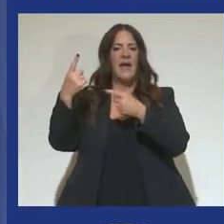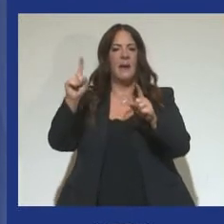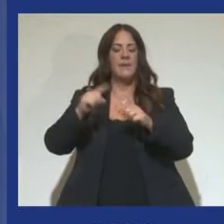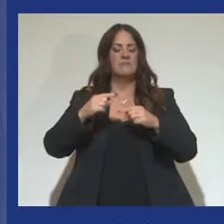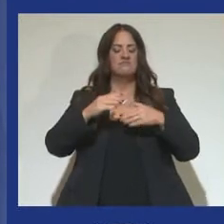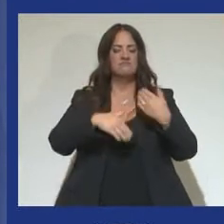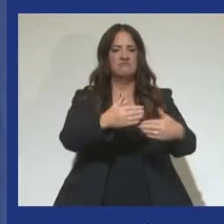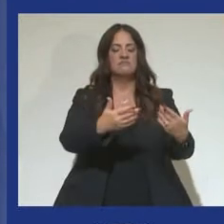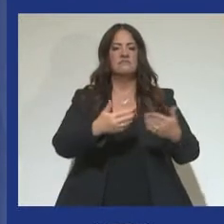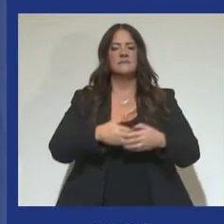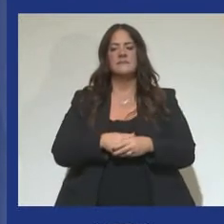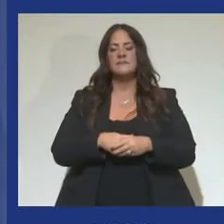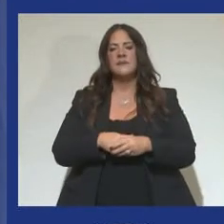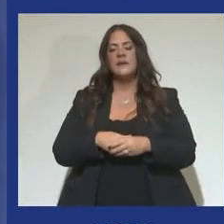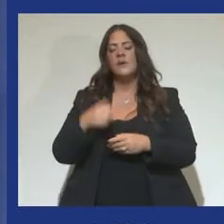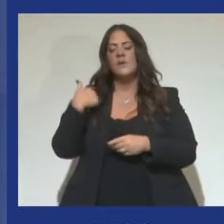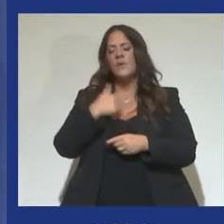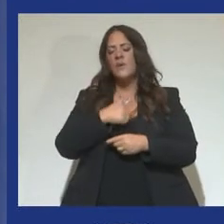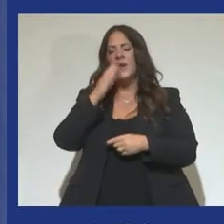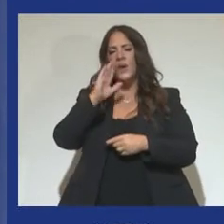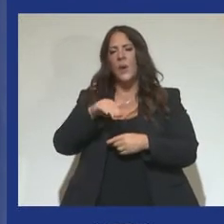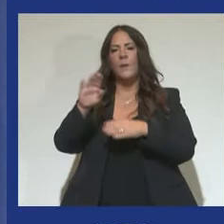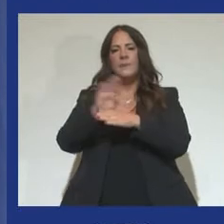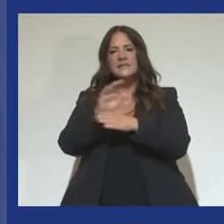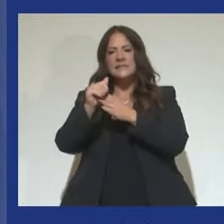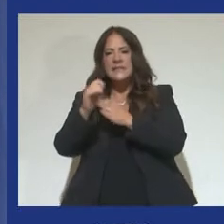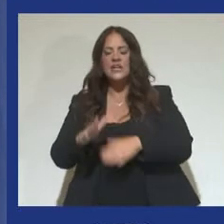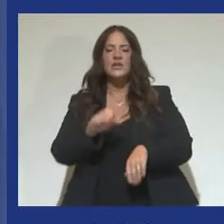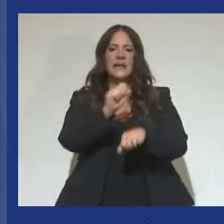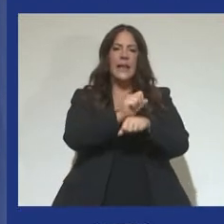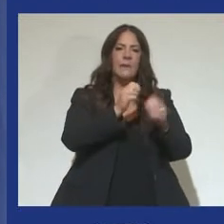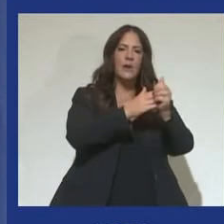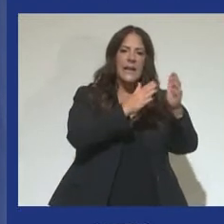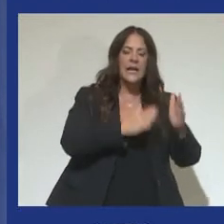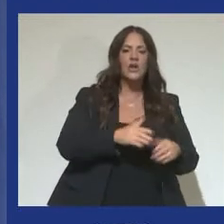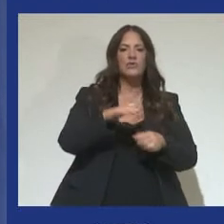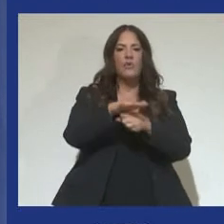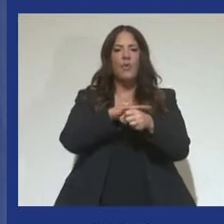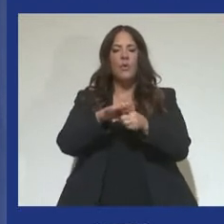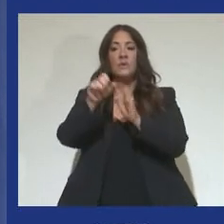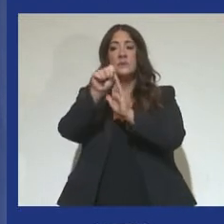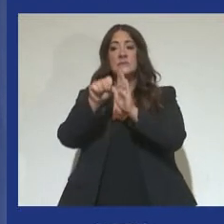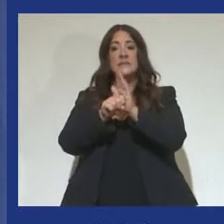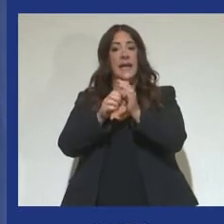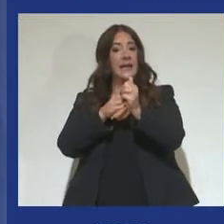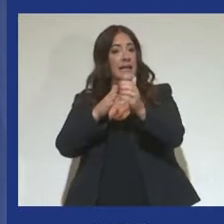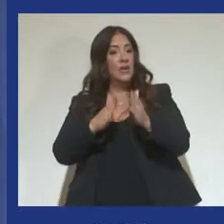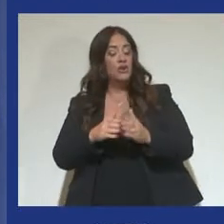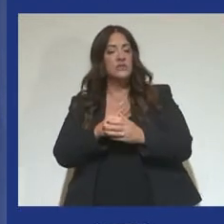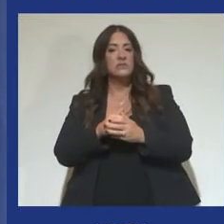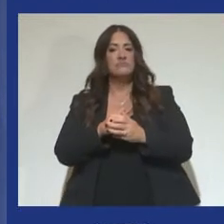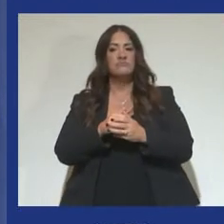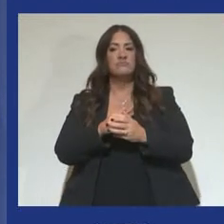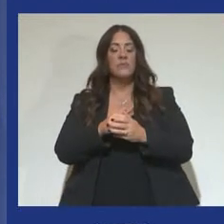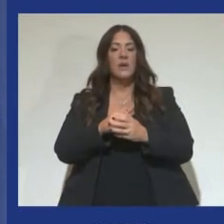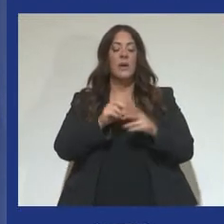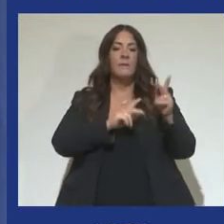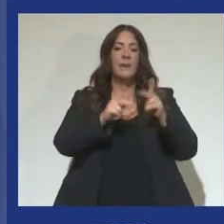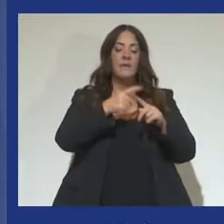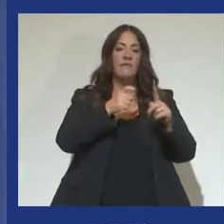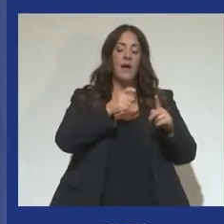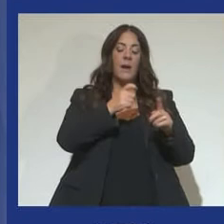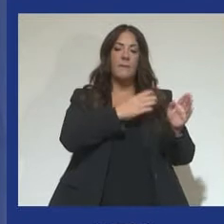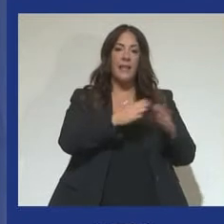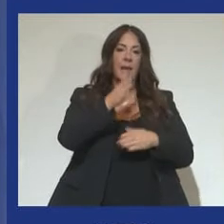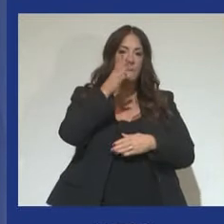maravillosa ayer con un grupo enorme de líderes empresarios de los trabajadores